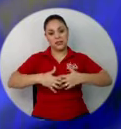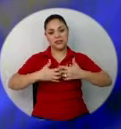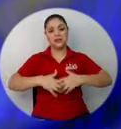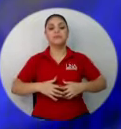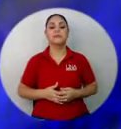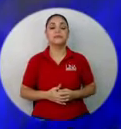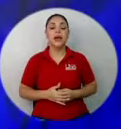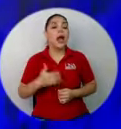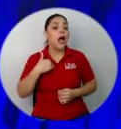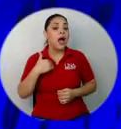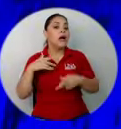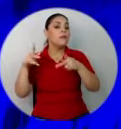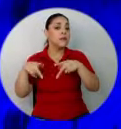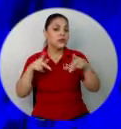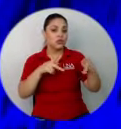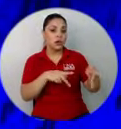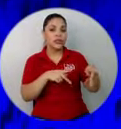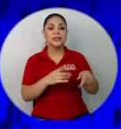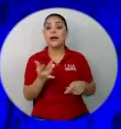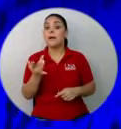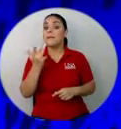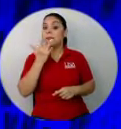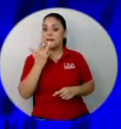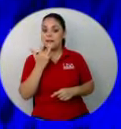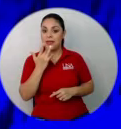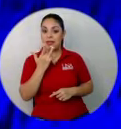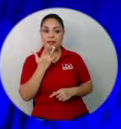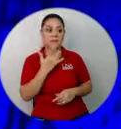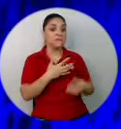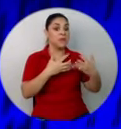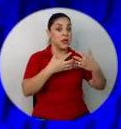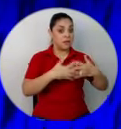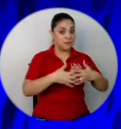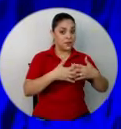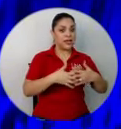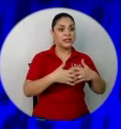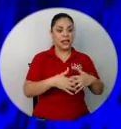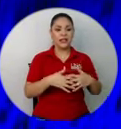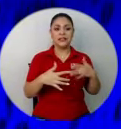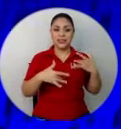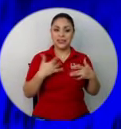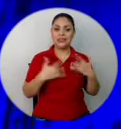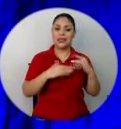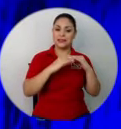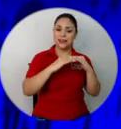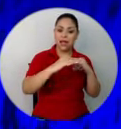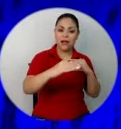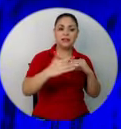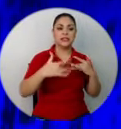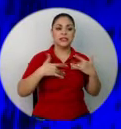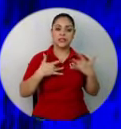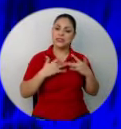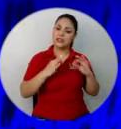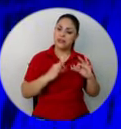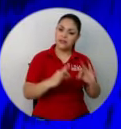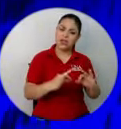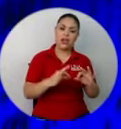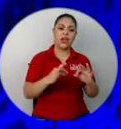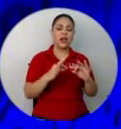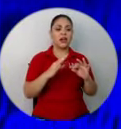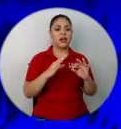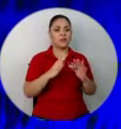clima organizacional. Hay personas que prefieren una empresa que les brinde estabilidad, sentirse